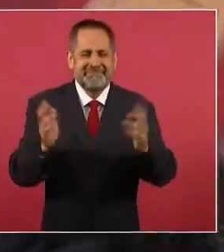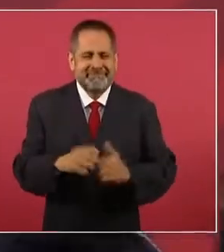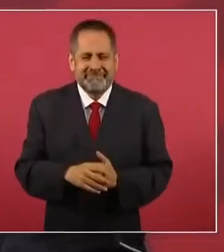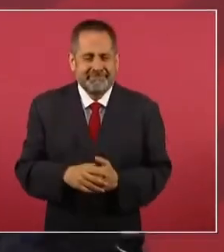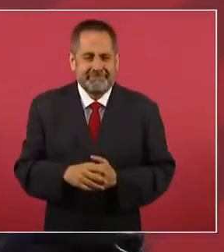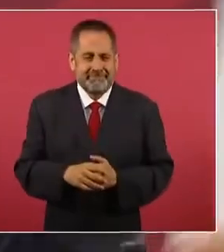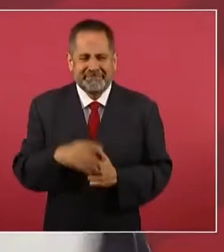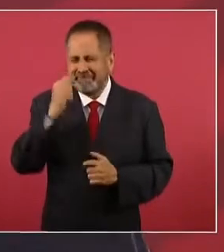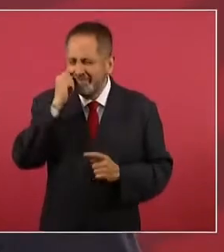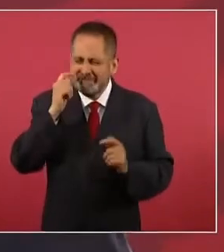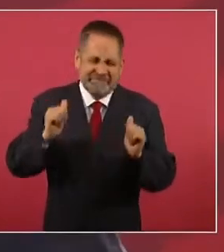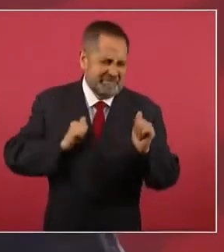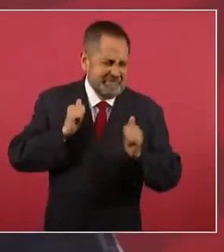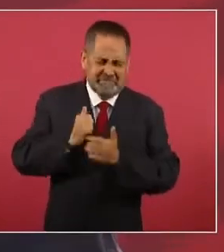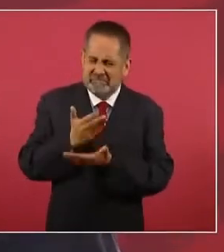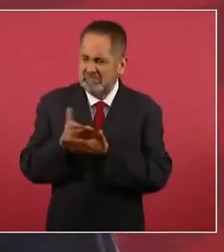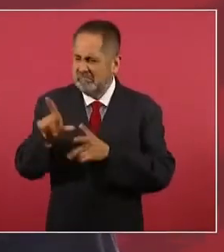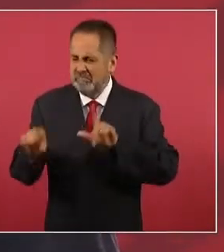como fuese,